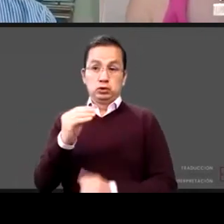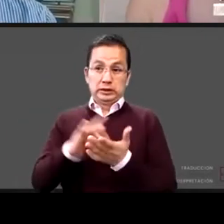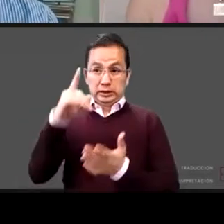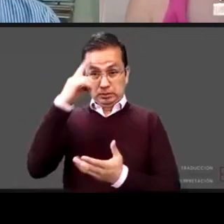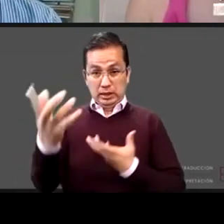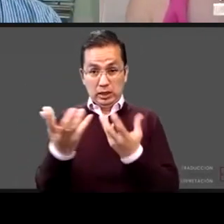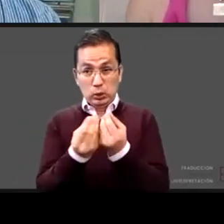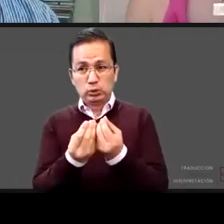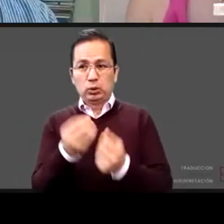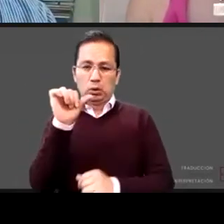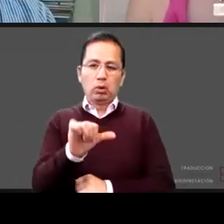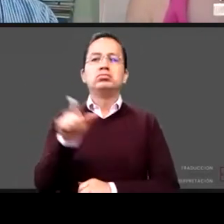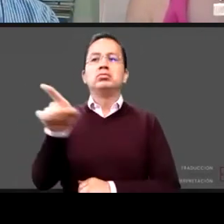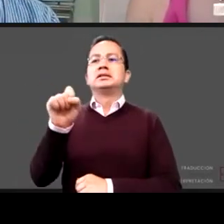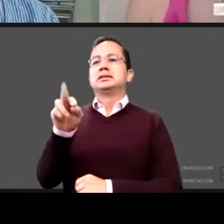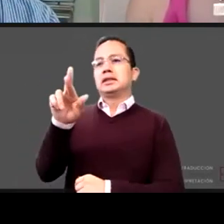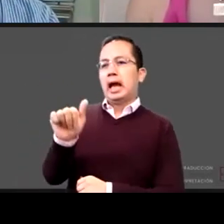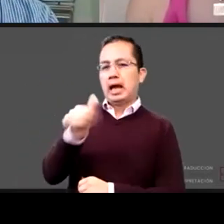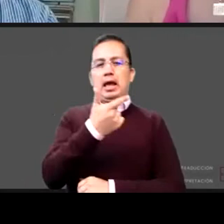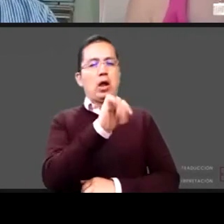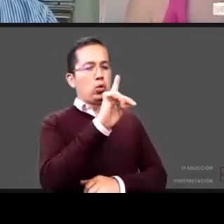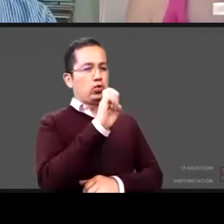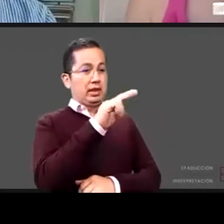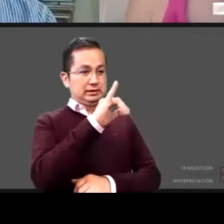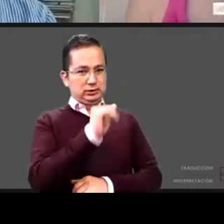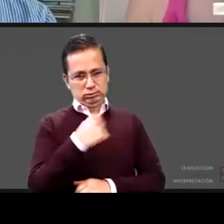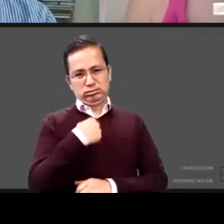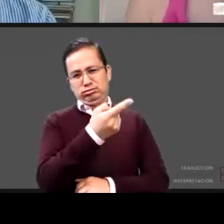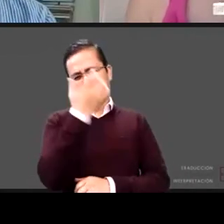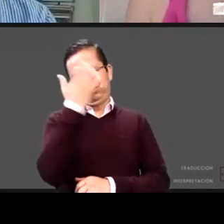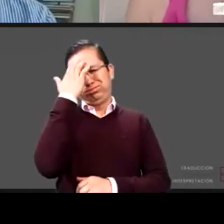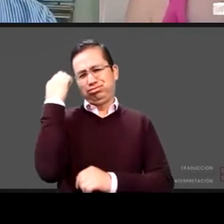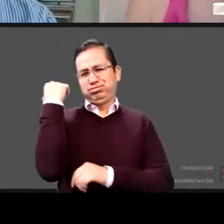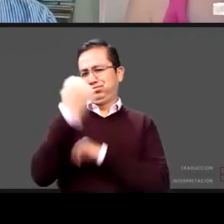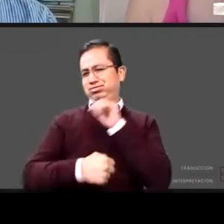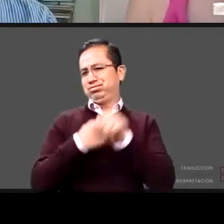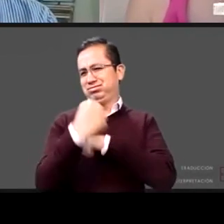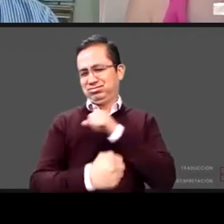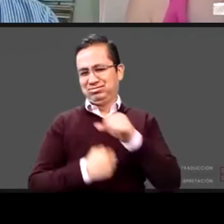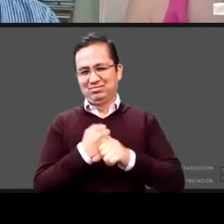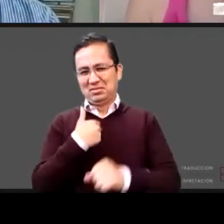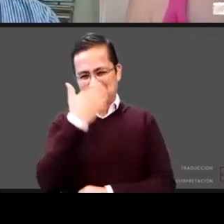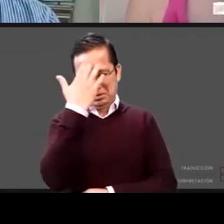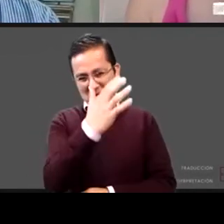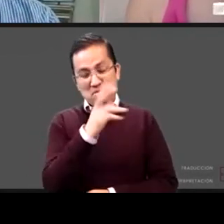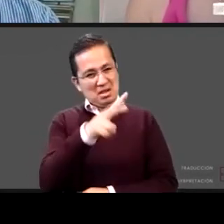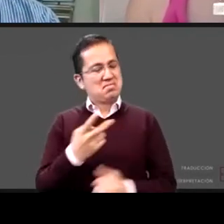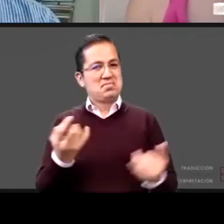ustedes, con Sara, con Gaudencio, a quienes ya conozco de tiempo atrás, y estamos en las mismas